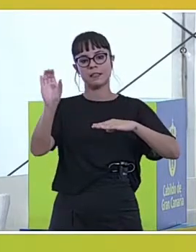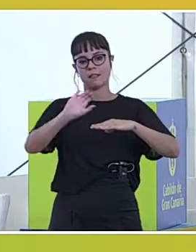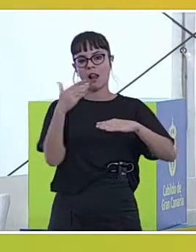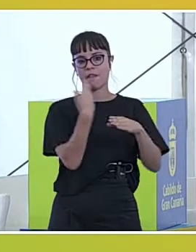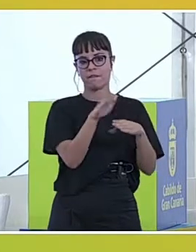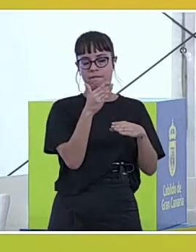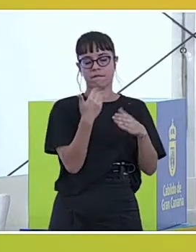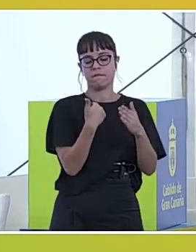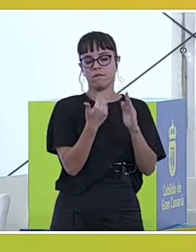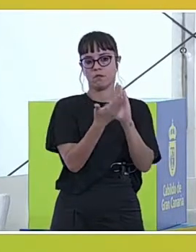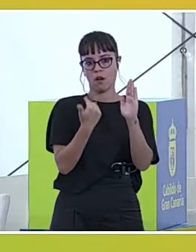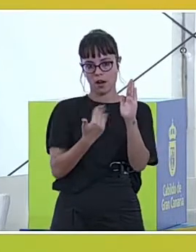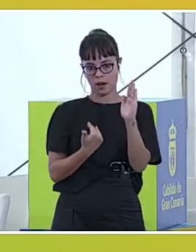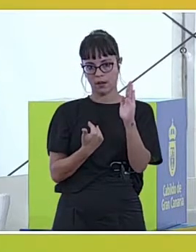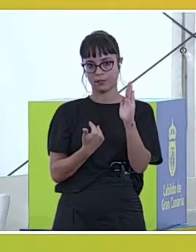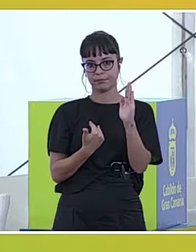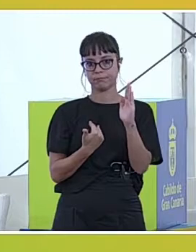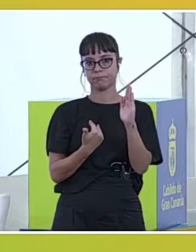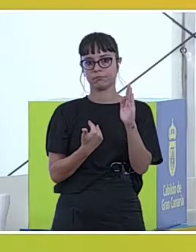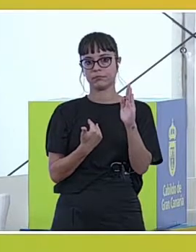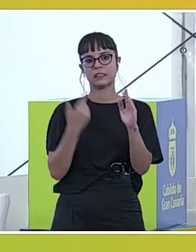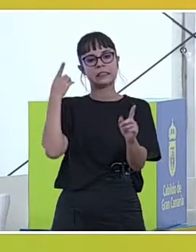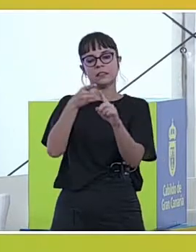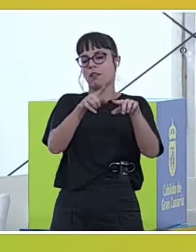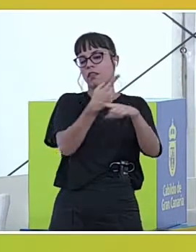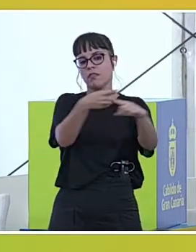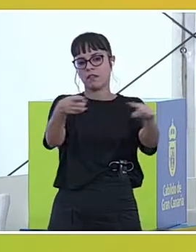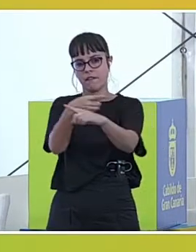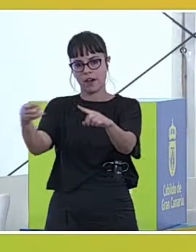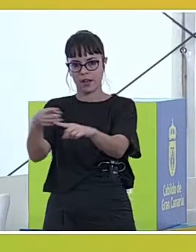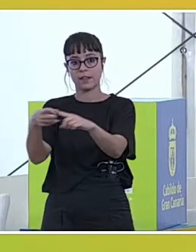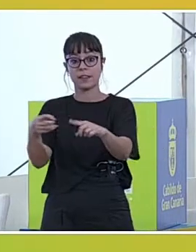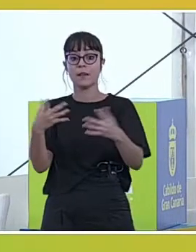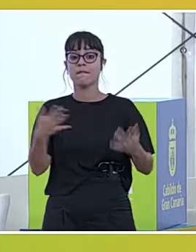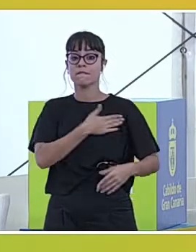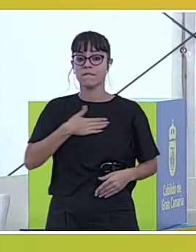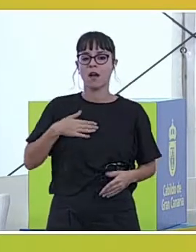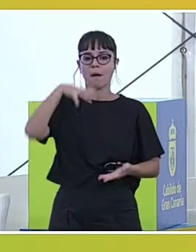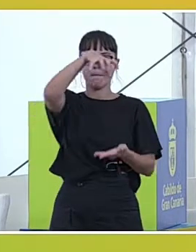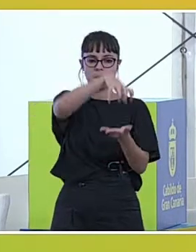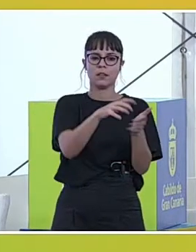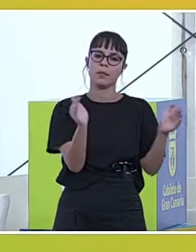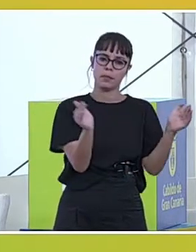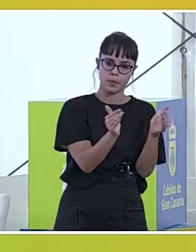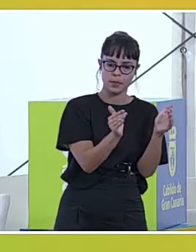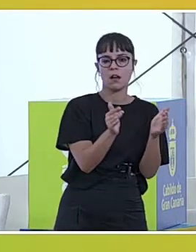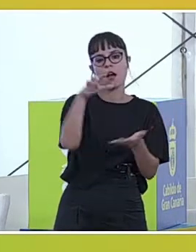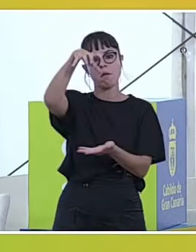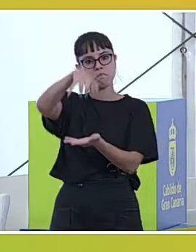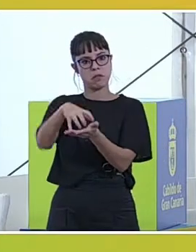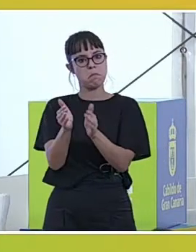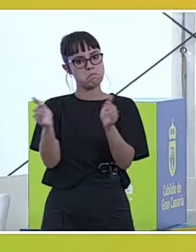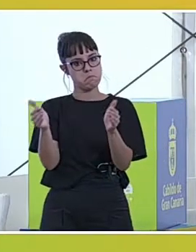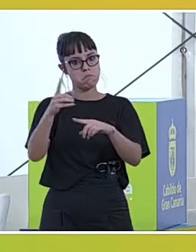tratando de cumplir con que hubiera una planta de pequeña escala, plantas de mediana